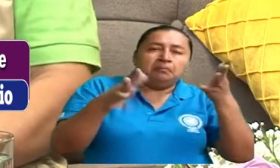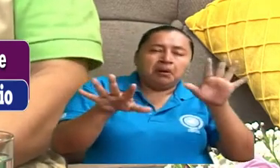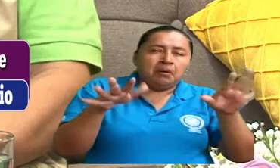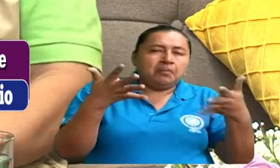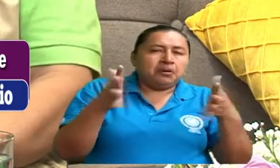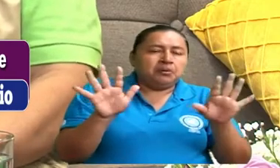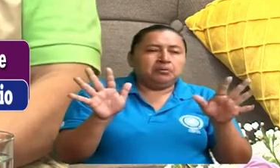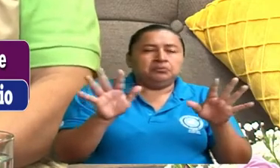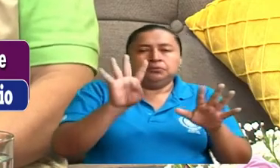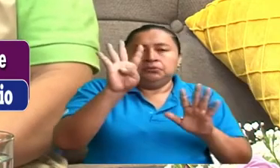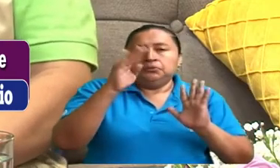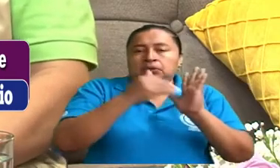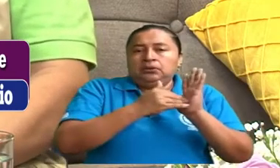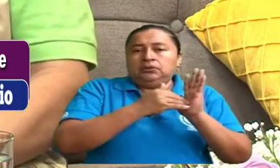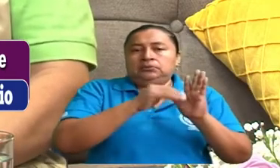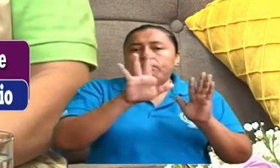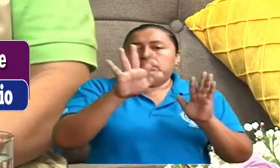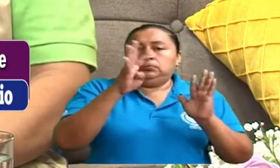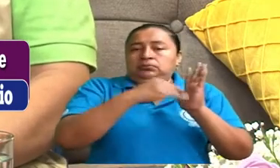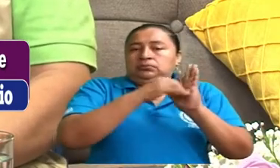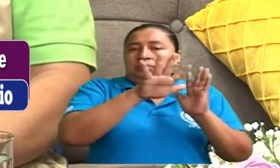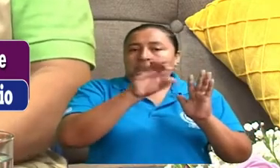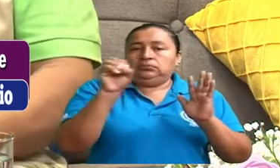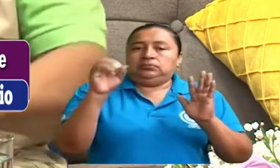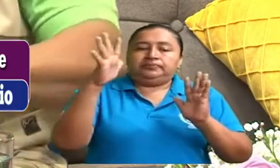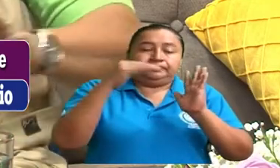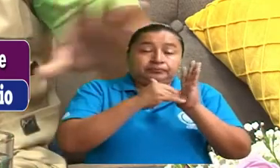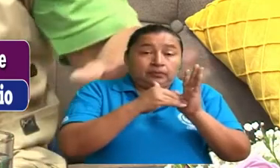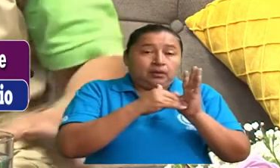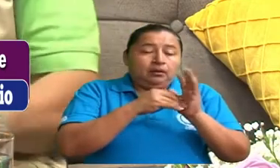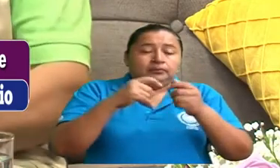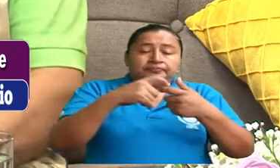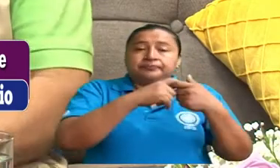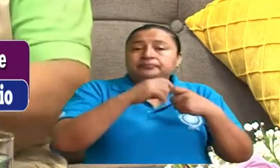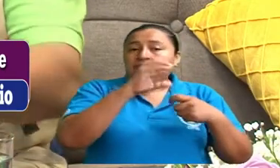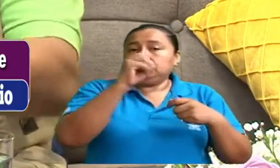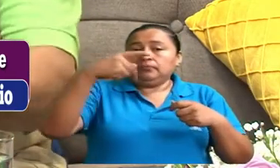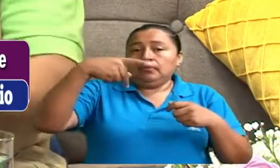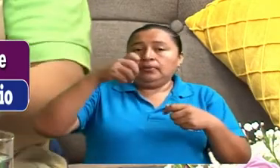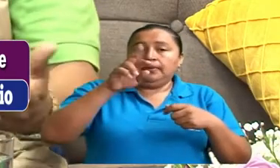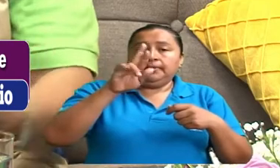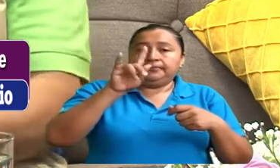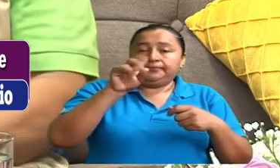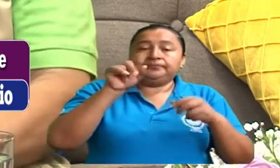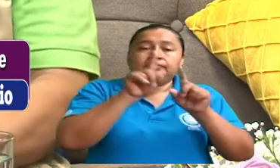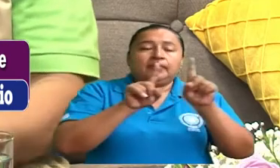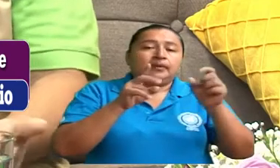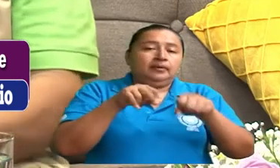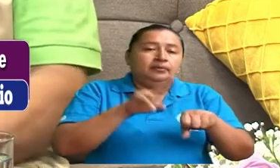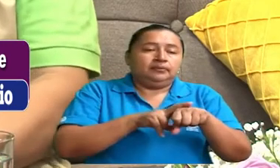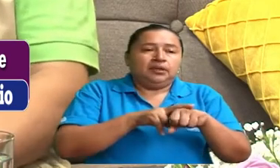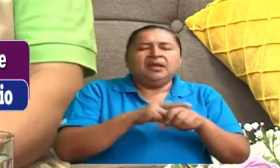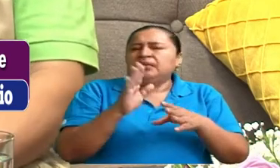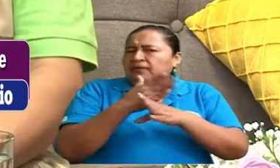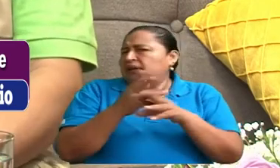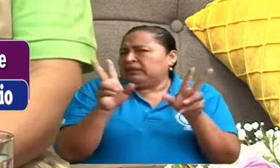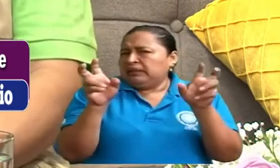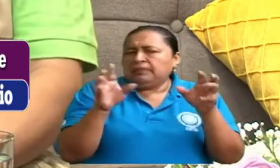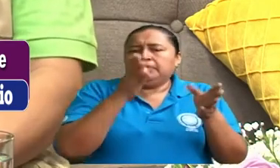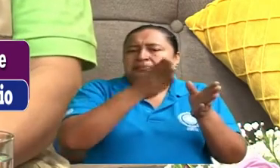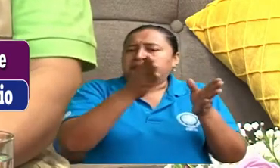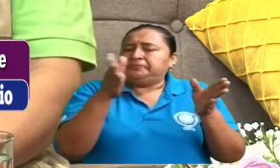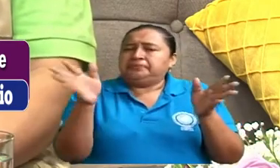unas 4.500, 5.000 cooperativas a nivel nacional, de diferentes identidades, naturaleza, claro. Pues.